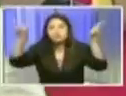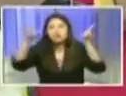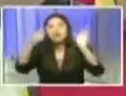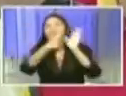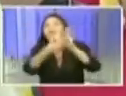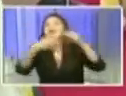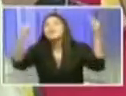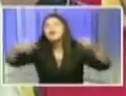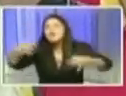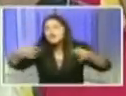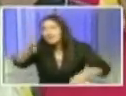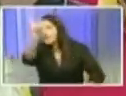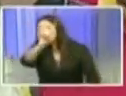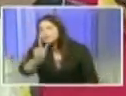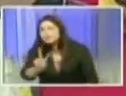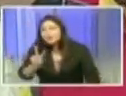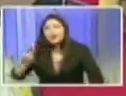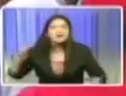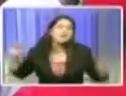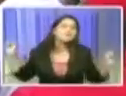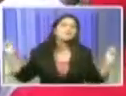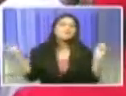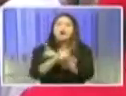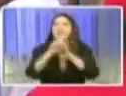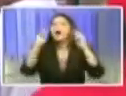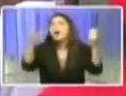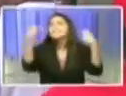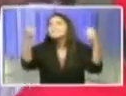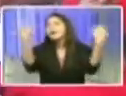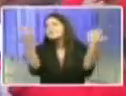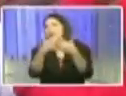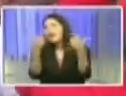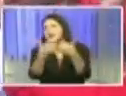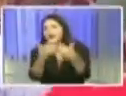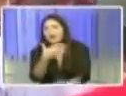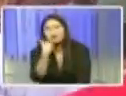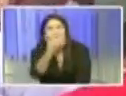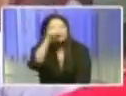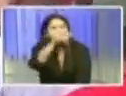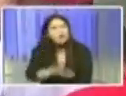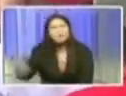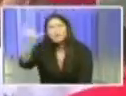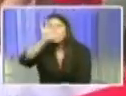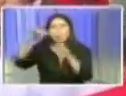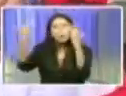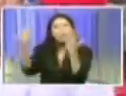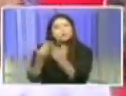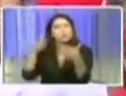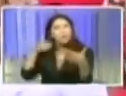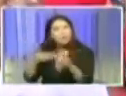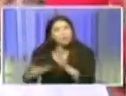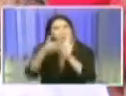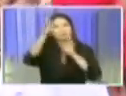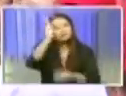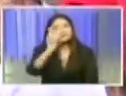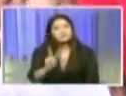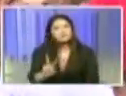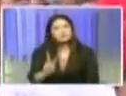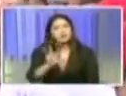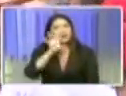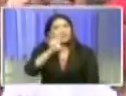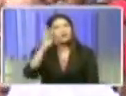verdad de Venezuela y rompamos la campaña de guerra sucia que hay en el mundo contra la patria de Bolívar.